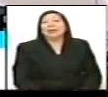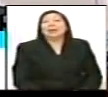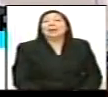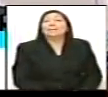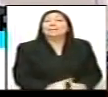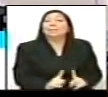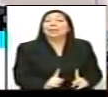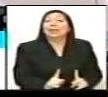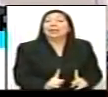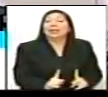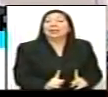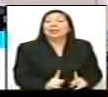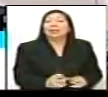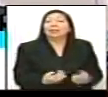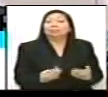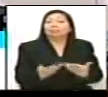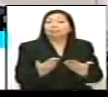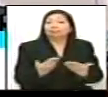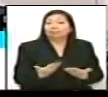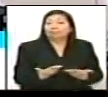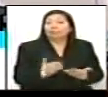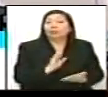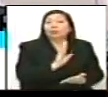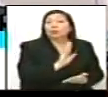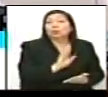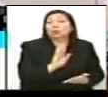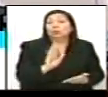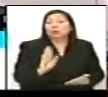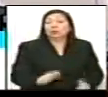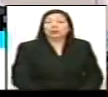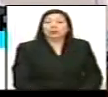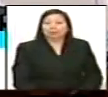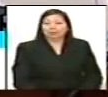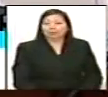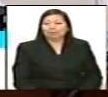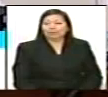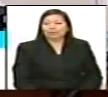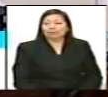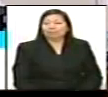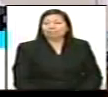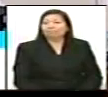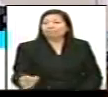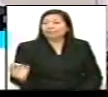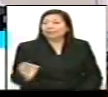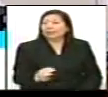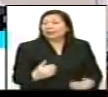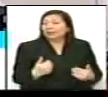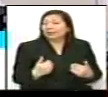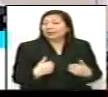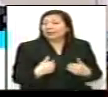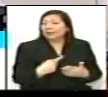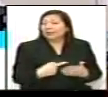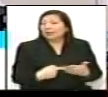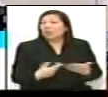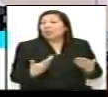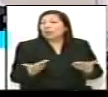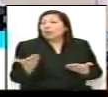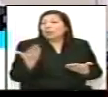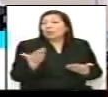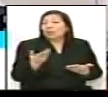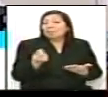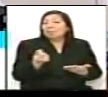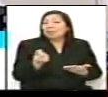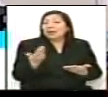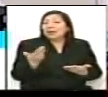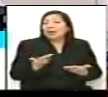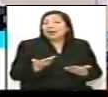los partidos suelen reclutar a sus candidatos sin tener en consideración de dónde provienen sus